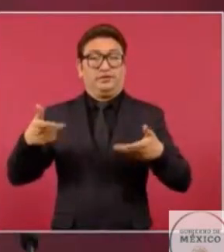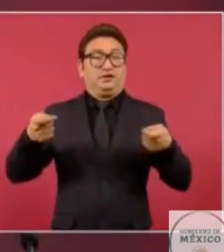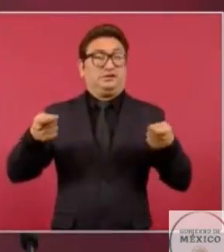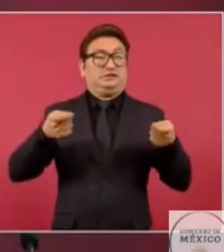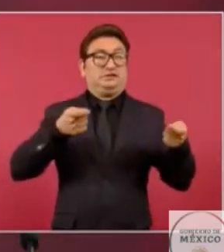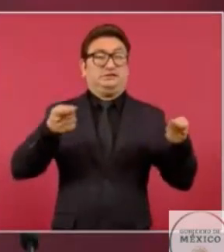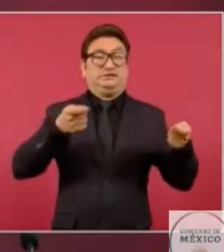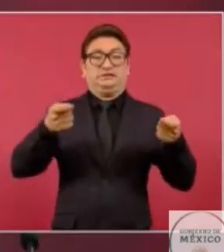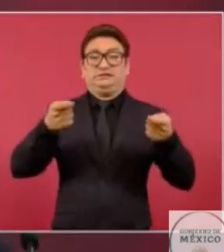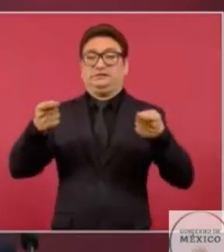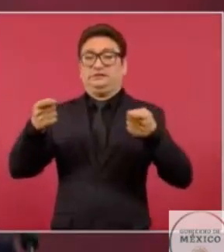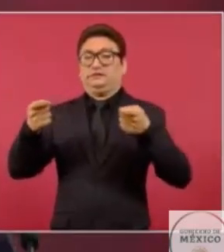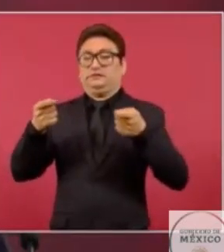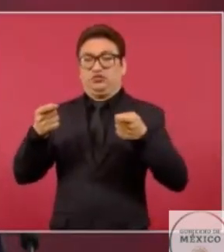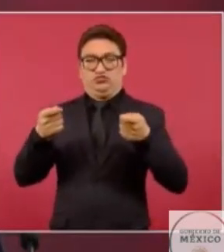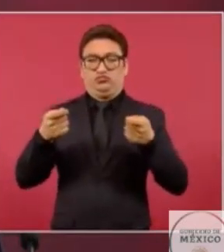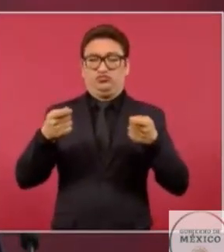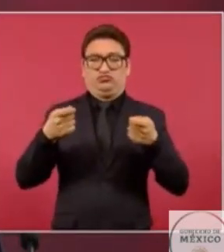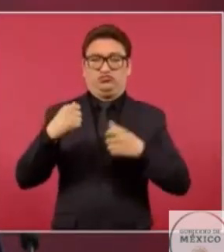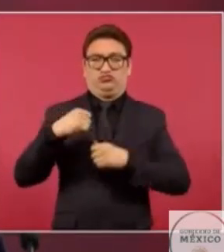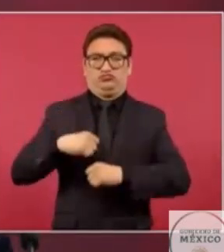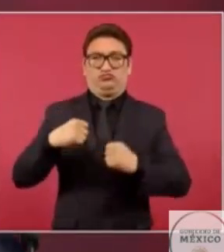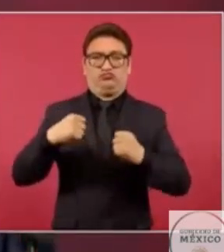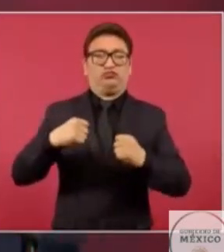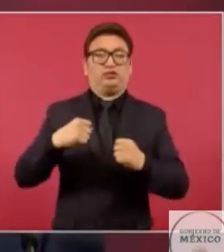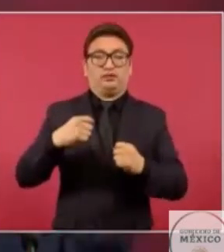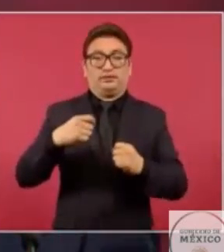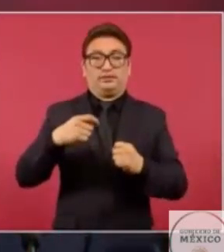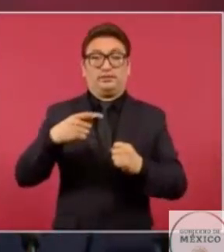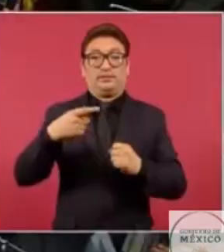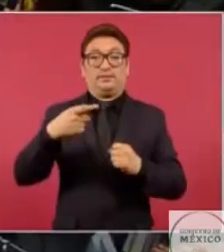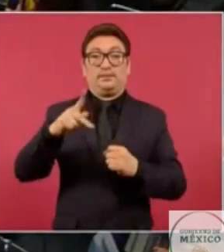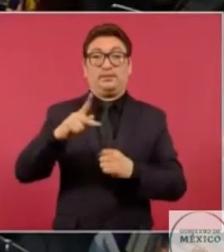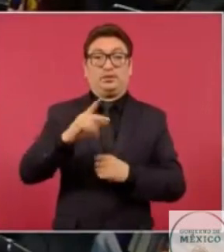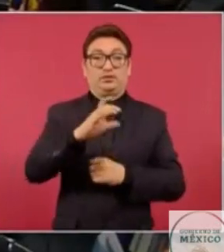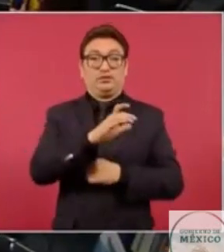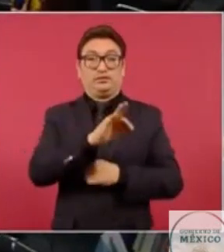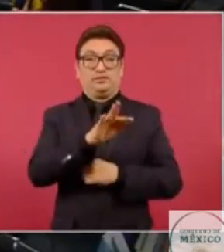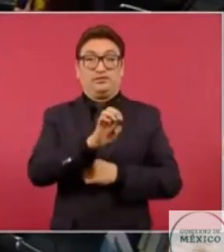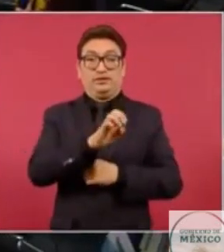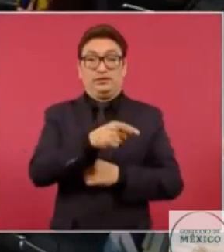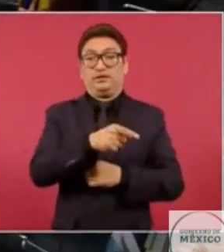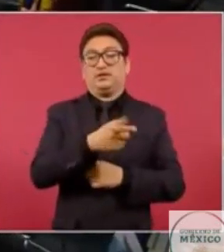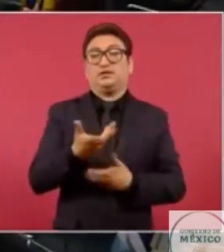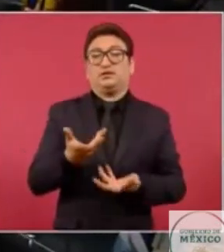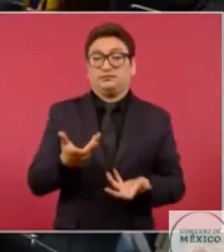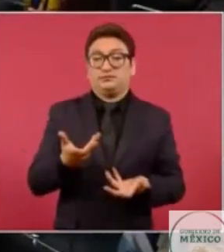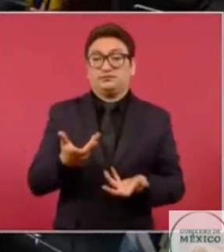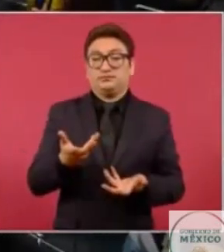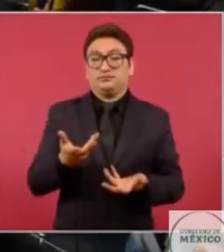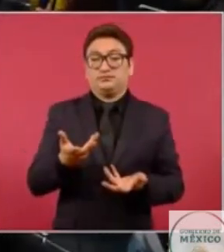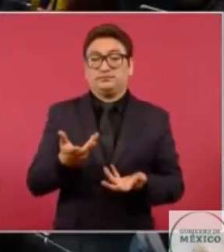dominante, preponderante, mientras la Comisión Federal de Electricidad